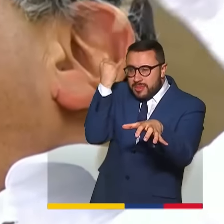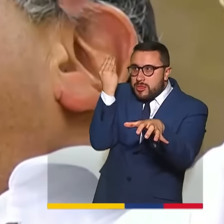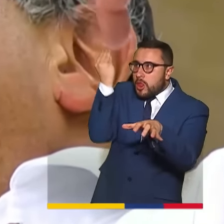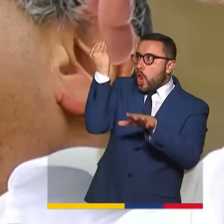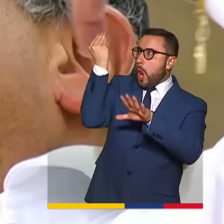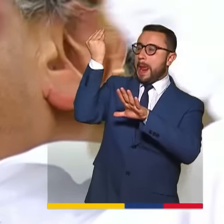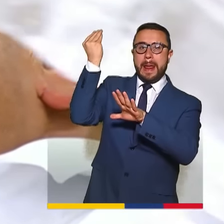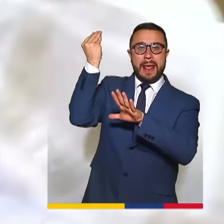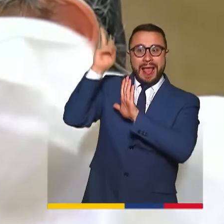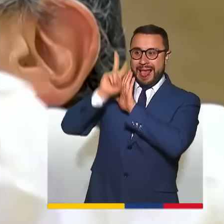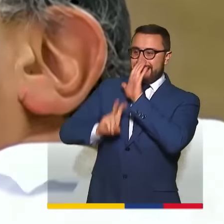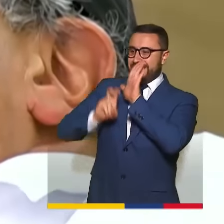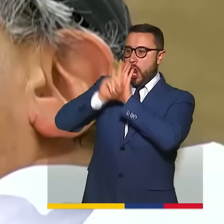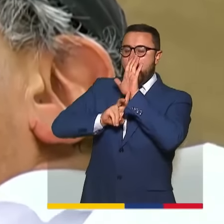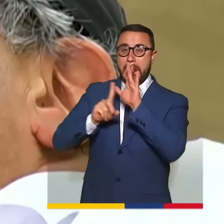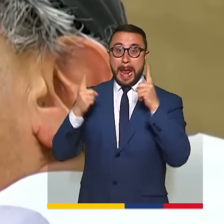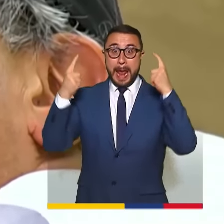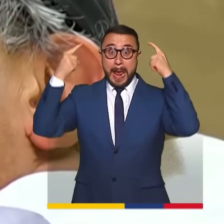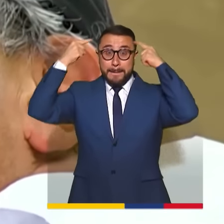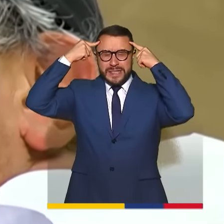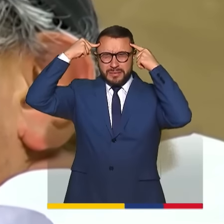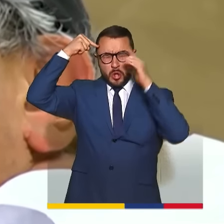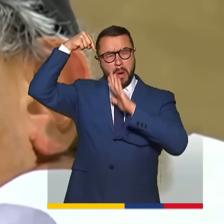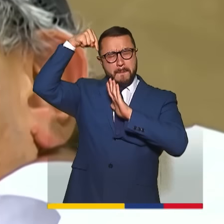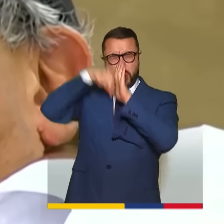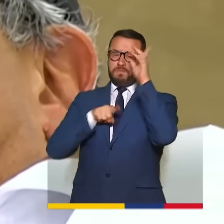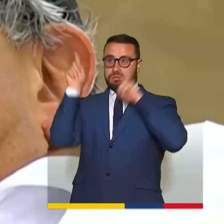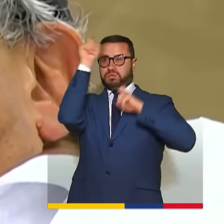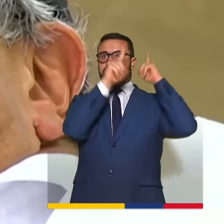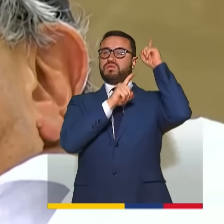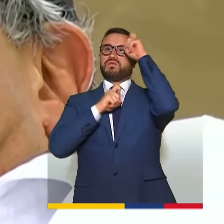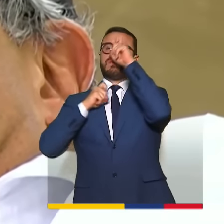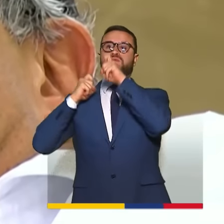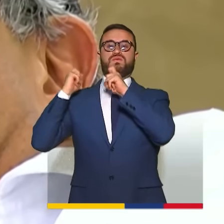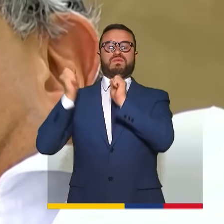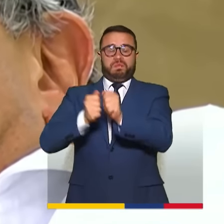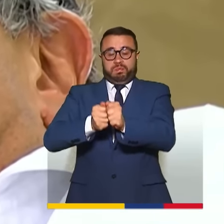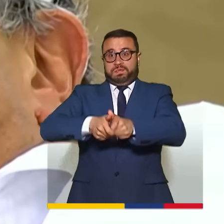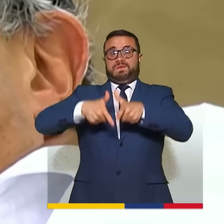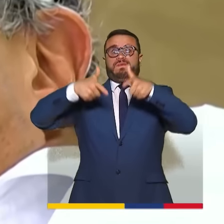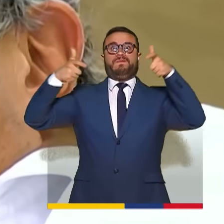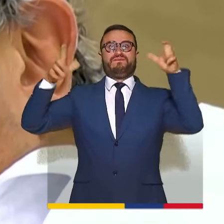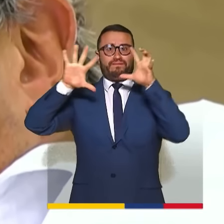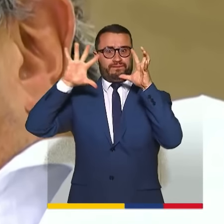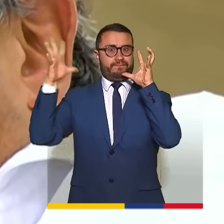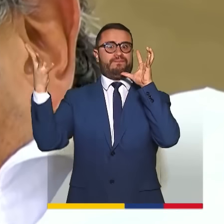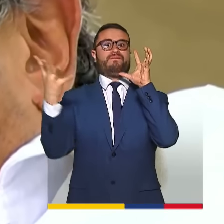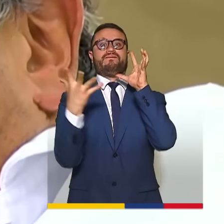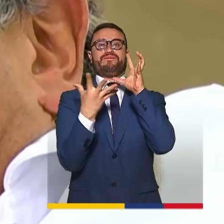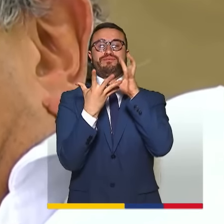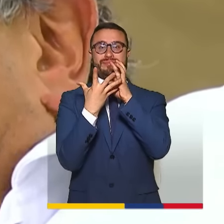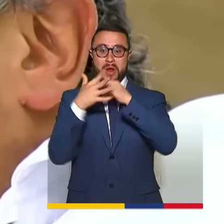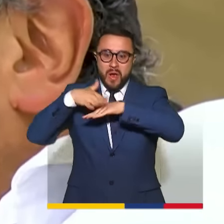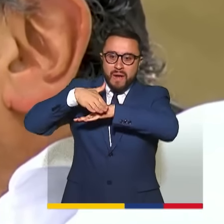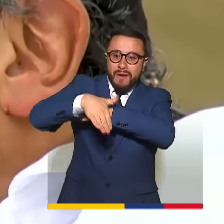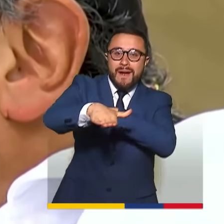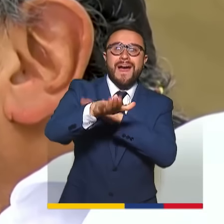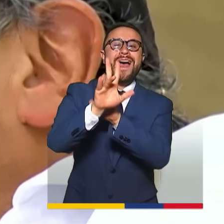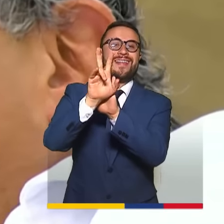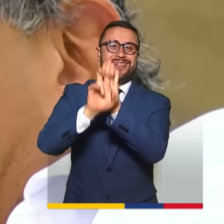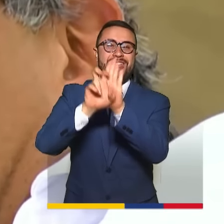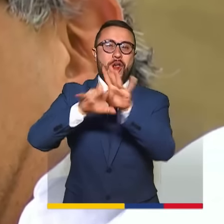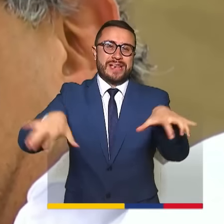una abstracción mental del intelecto general de la humanidad. En esa